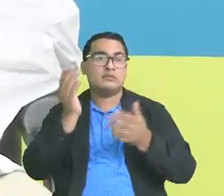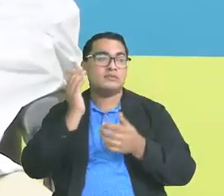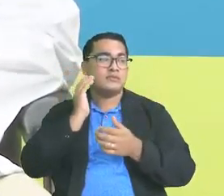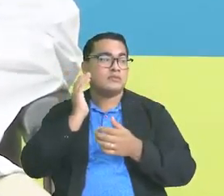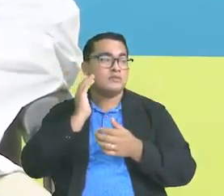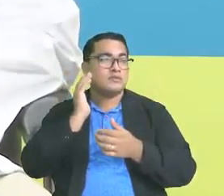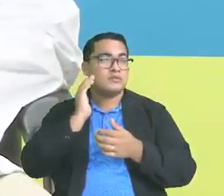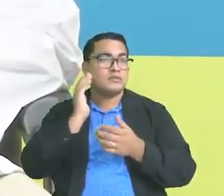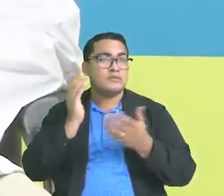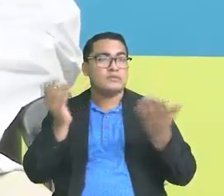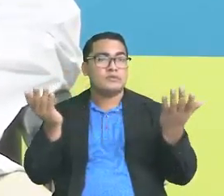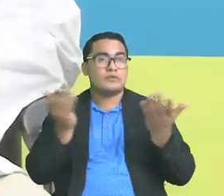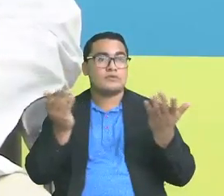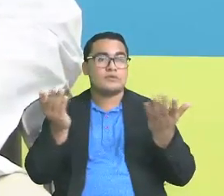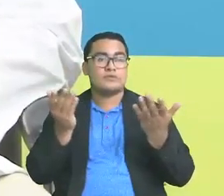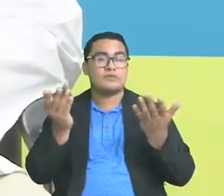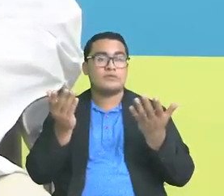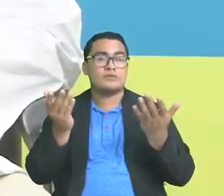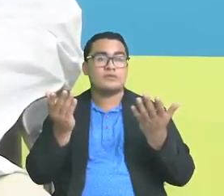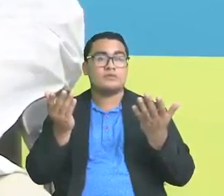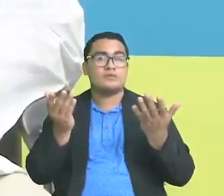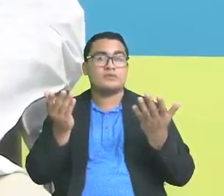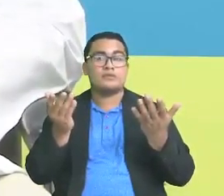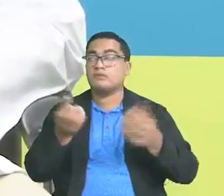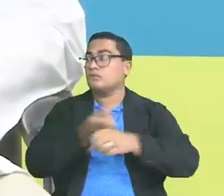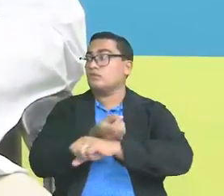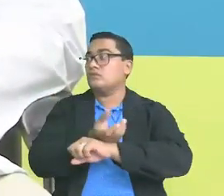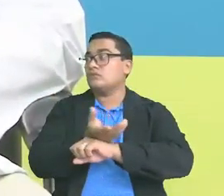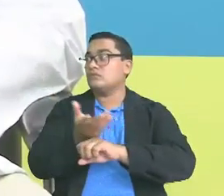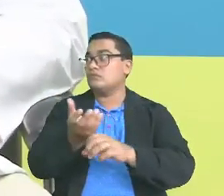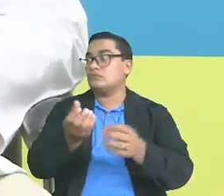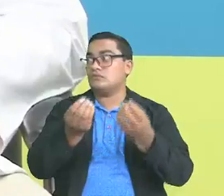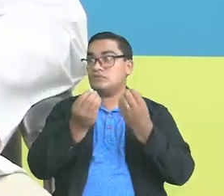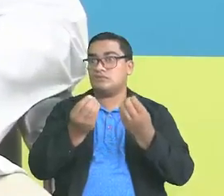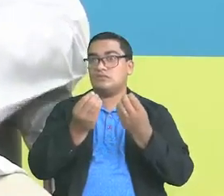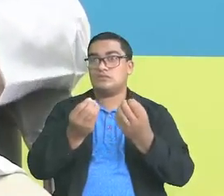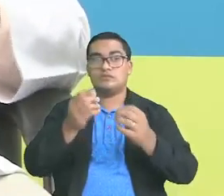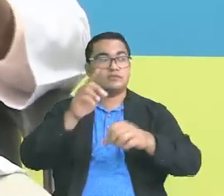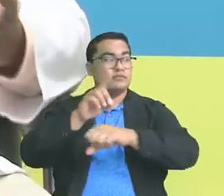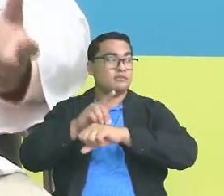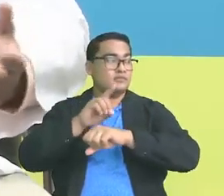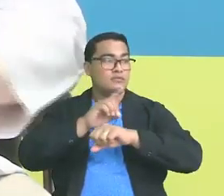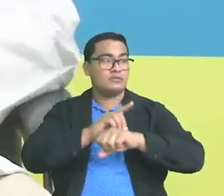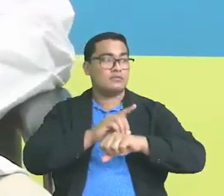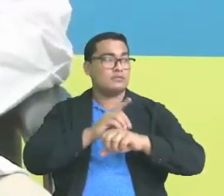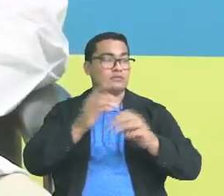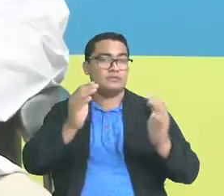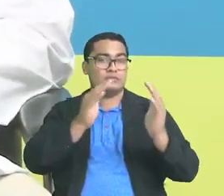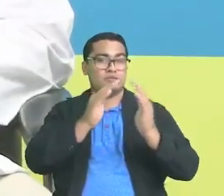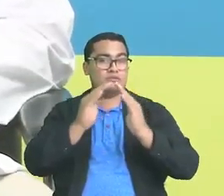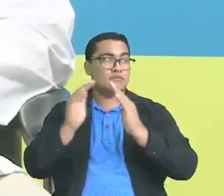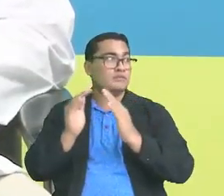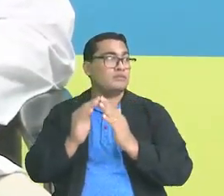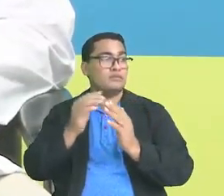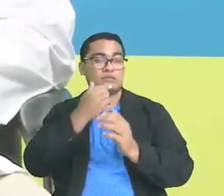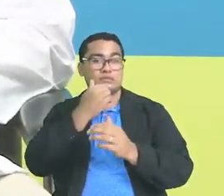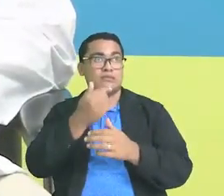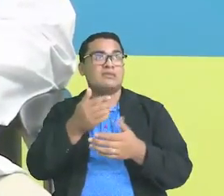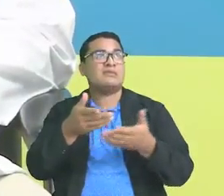primeriza o tenemos los consejos de muchos médicos vecinos, la población y ellos,